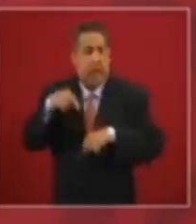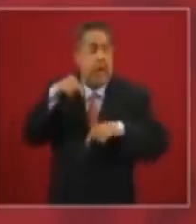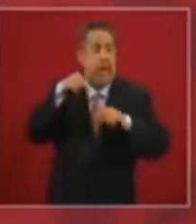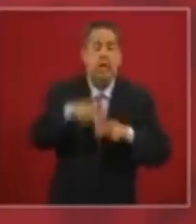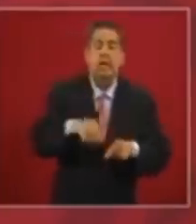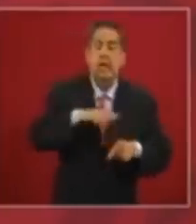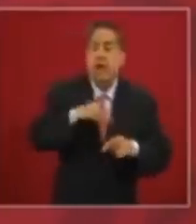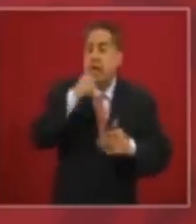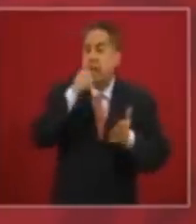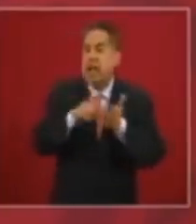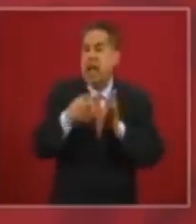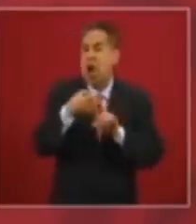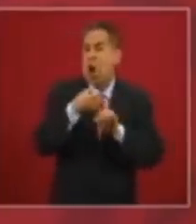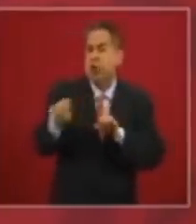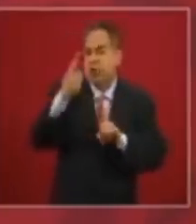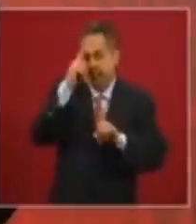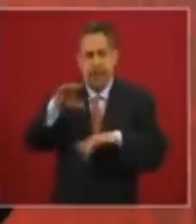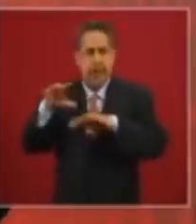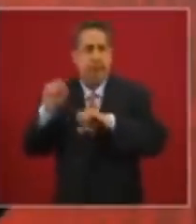de aprehensión